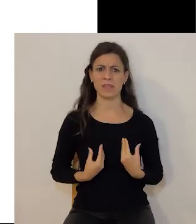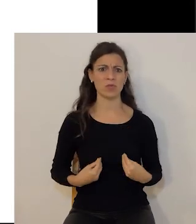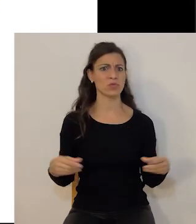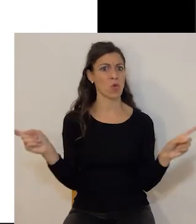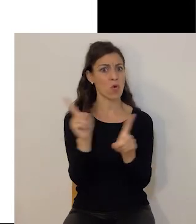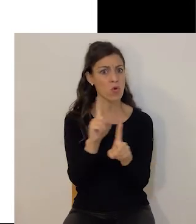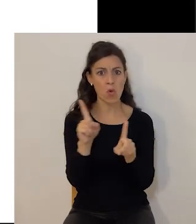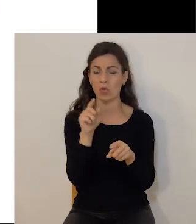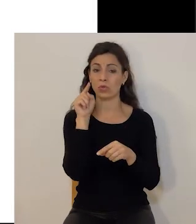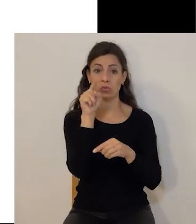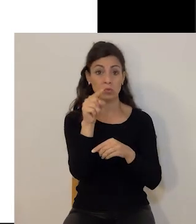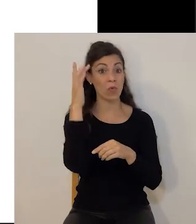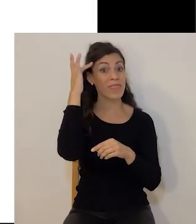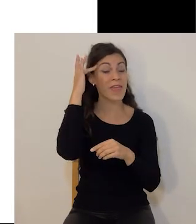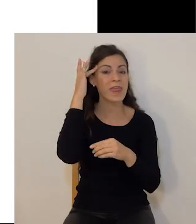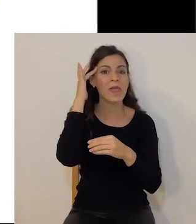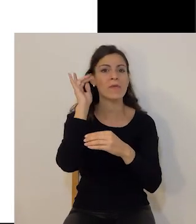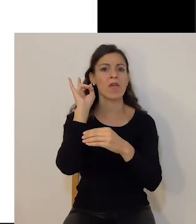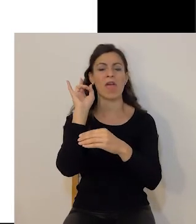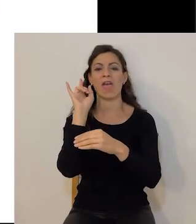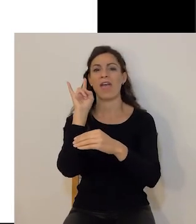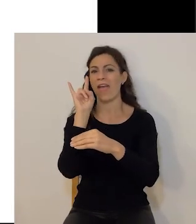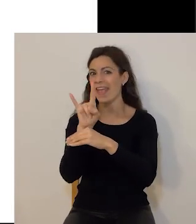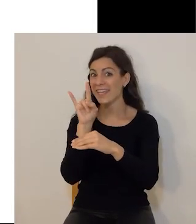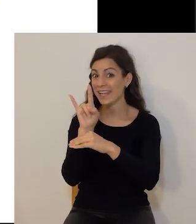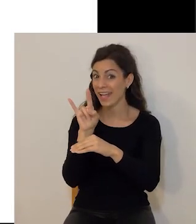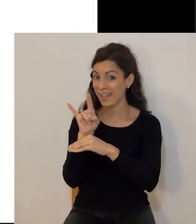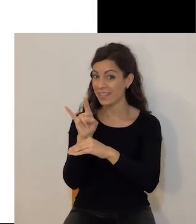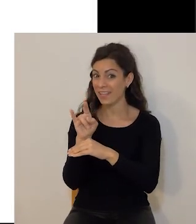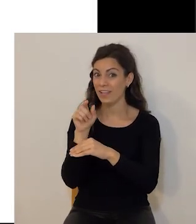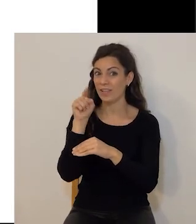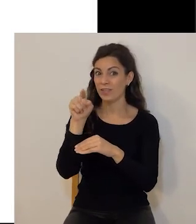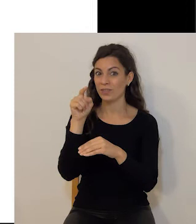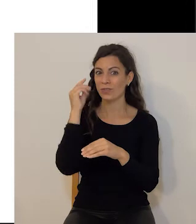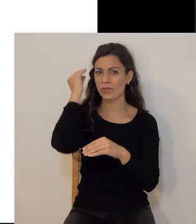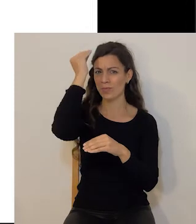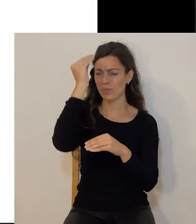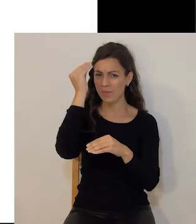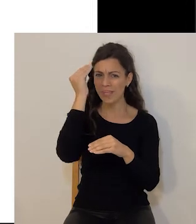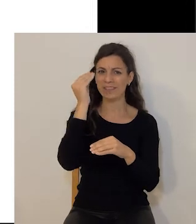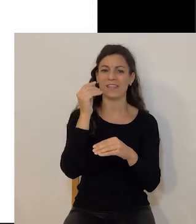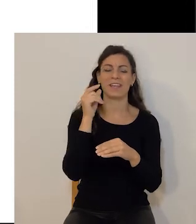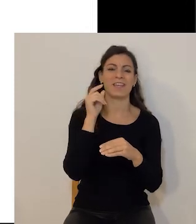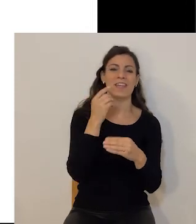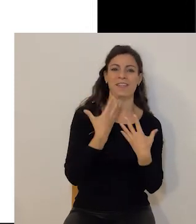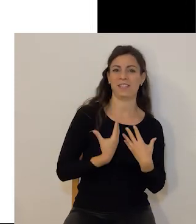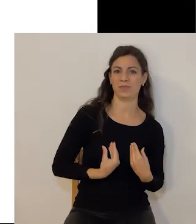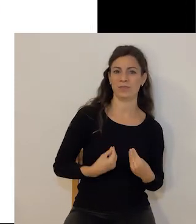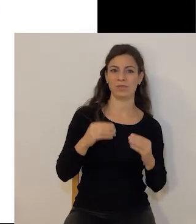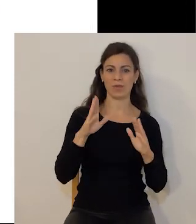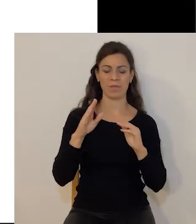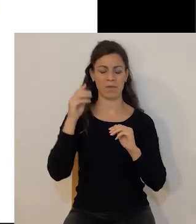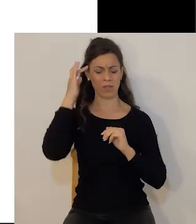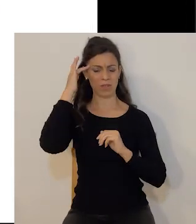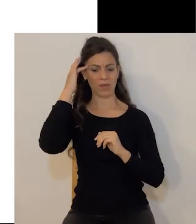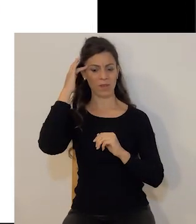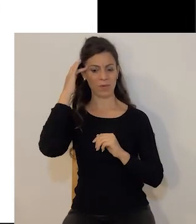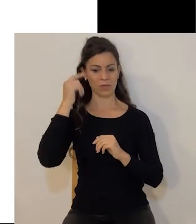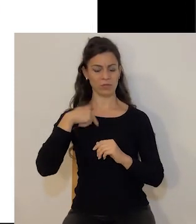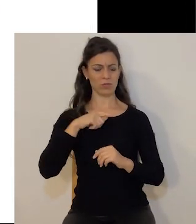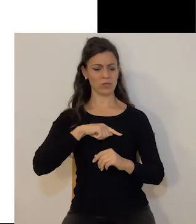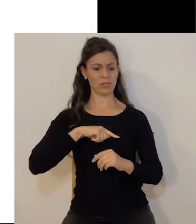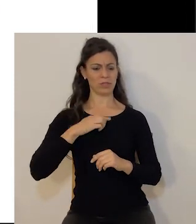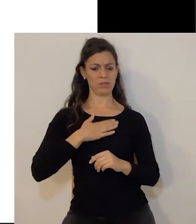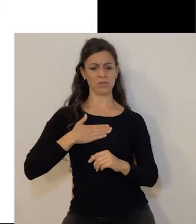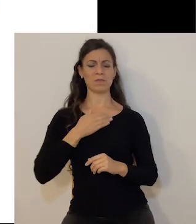si hace falta a tu cerebro, haz la actividad pensando que está en disgusto, pero que tu cerebro diga, voy a estar satisfecho